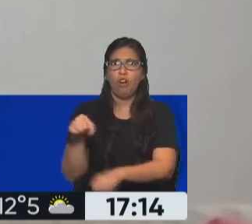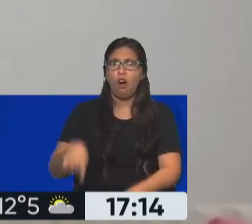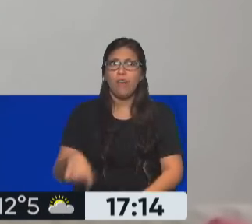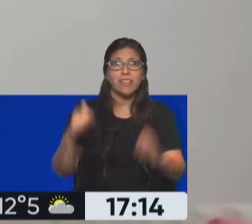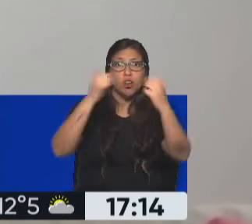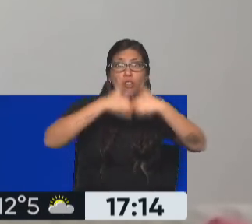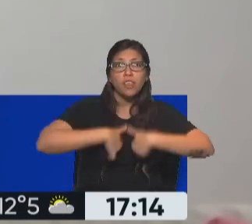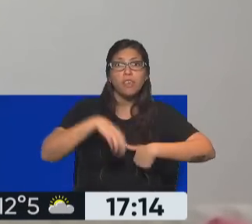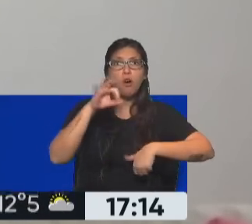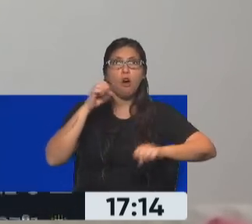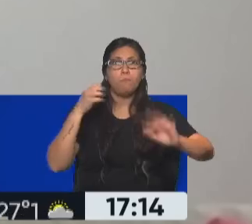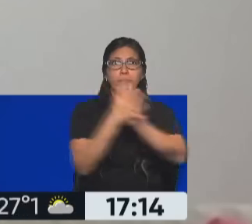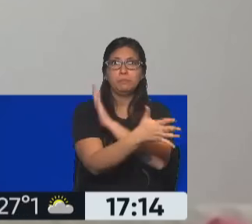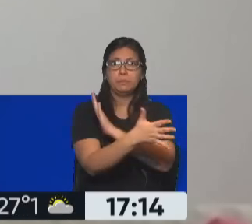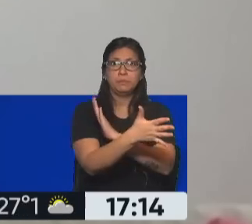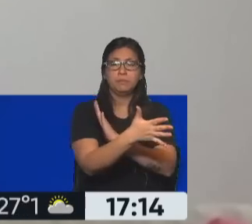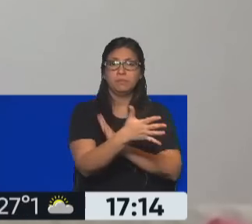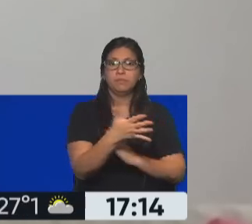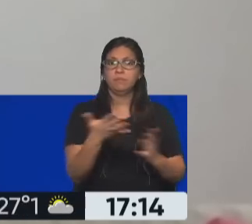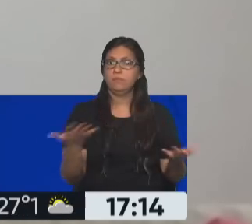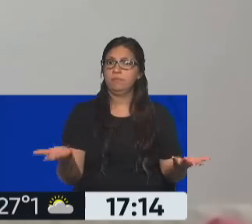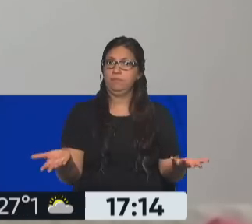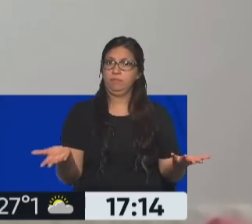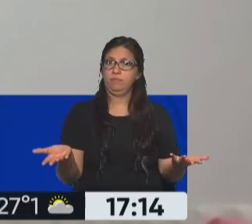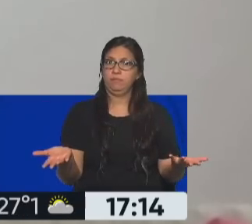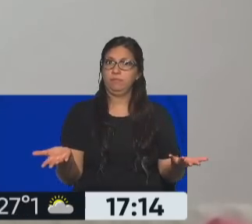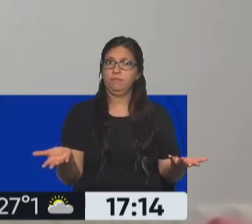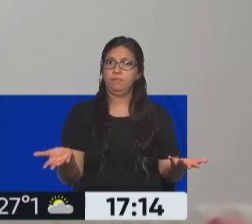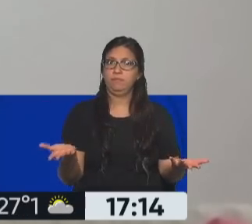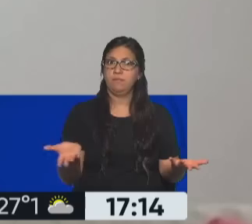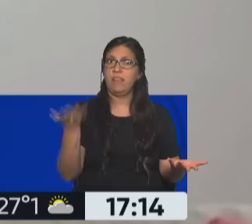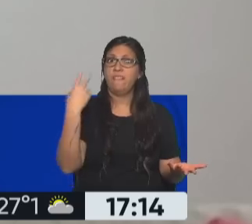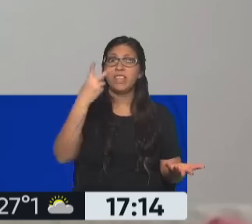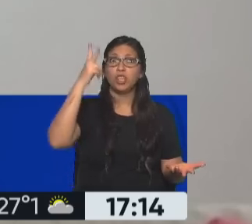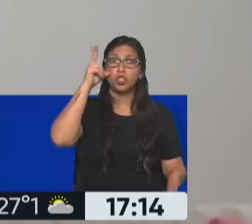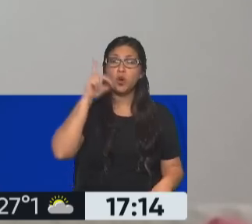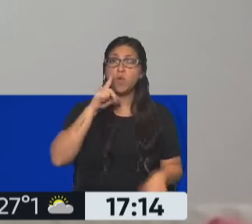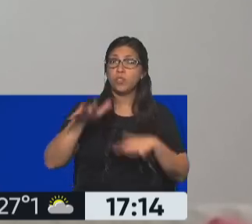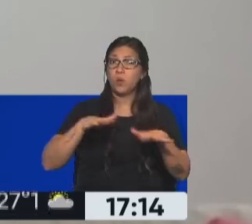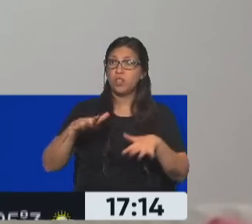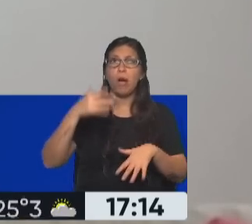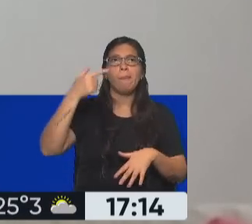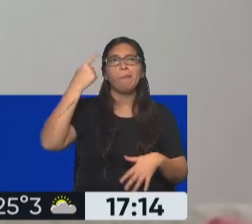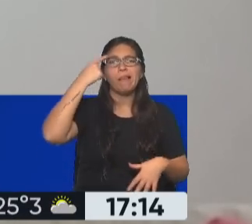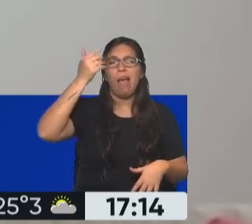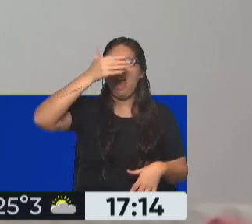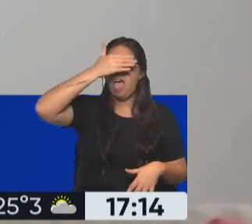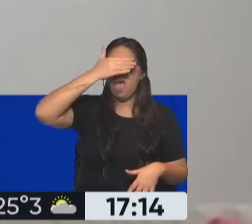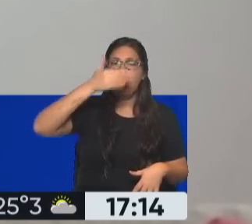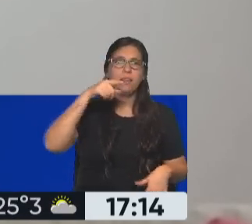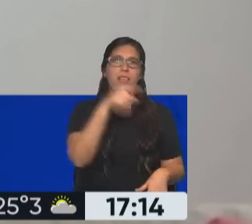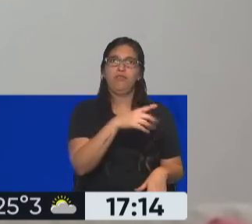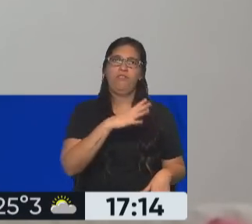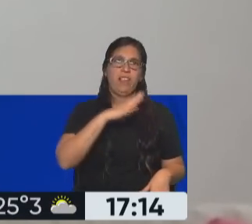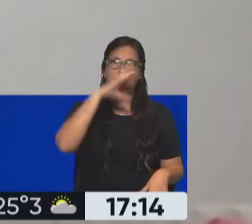escondidos o han tenido que huir del país. Plantear desconocer lo ocurrido el 28 de julio, para mí es una falta de